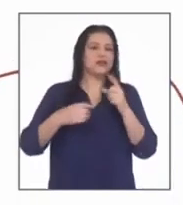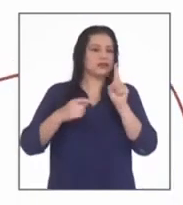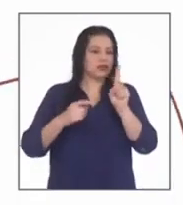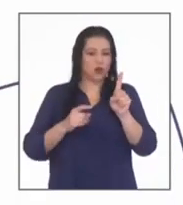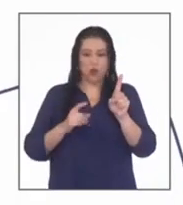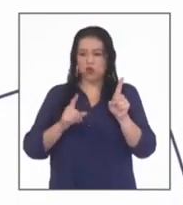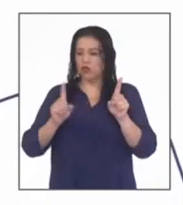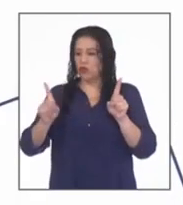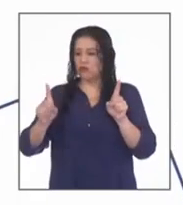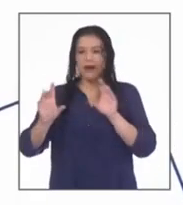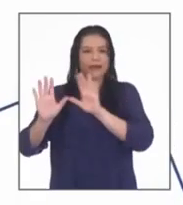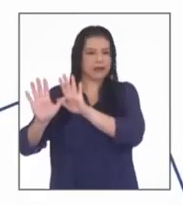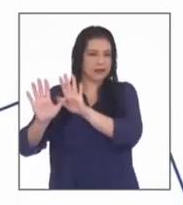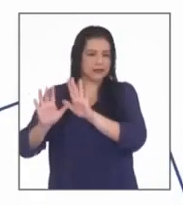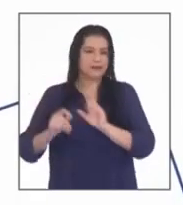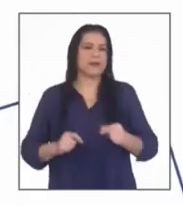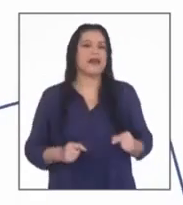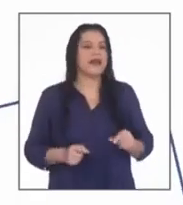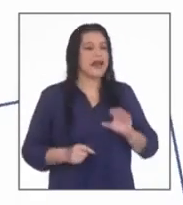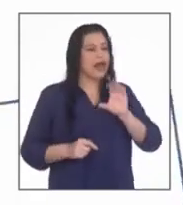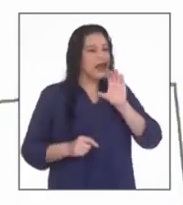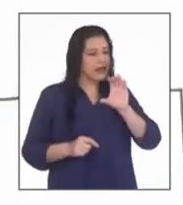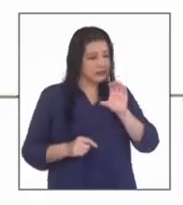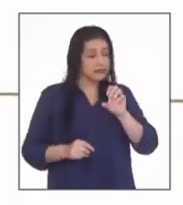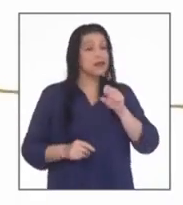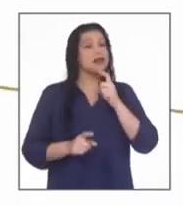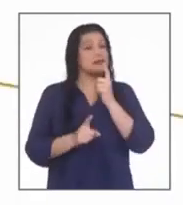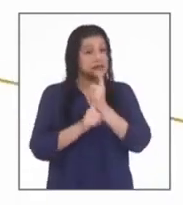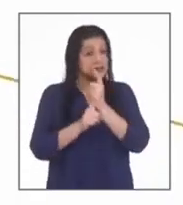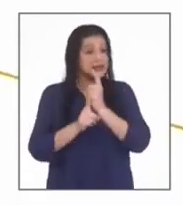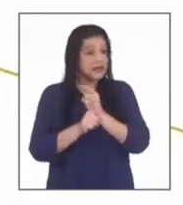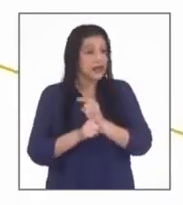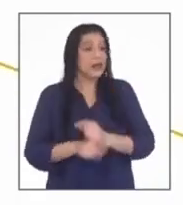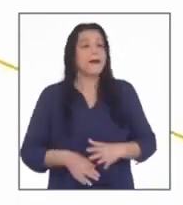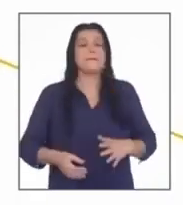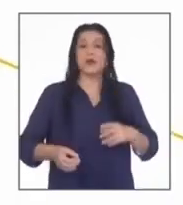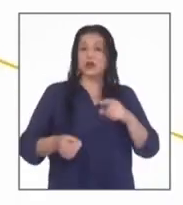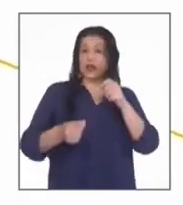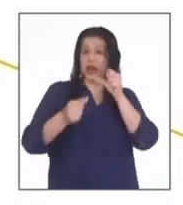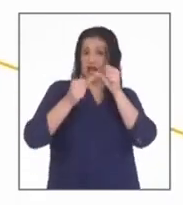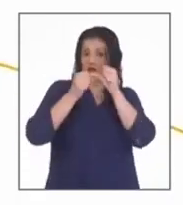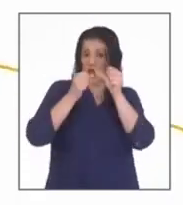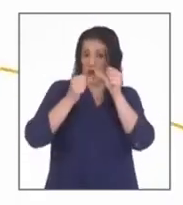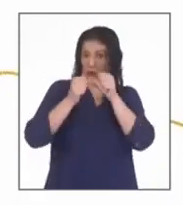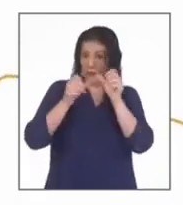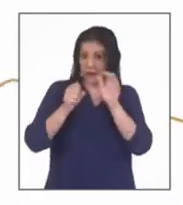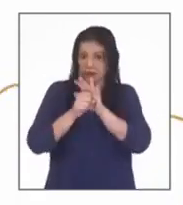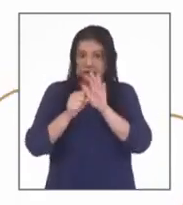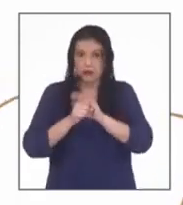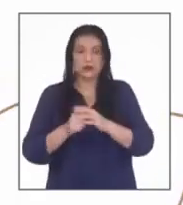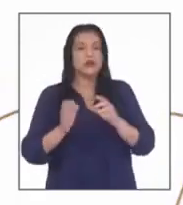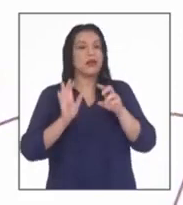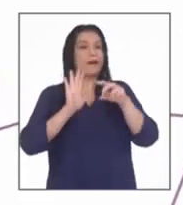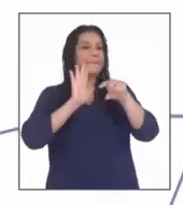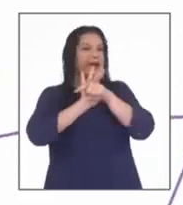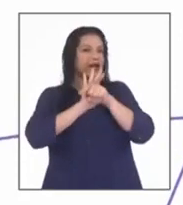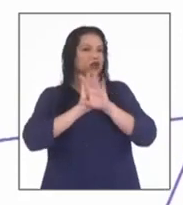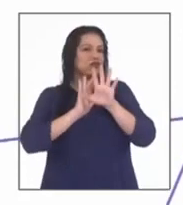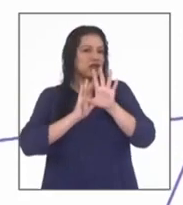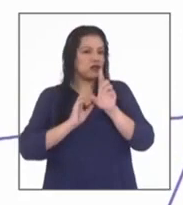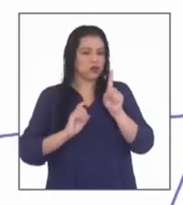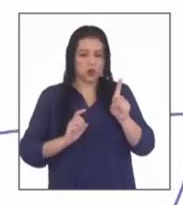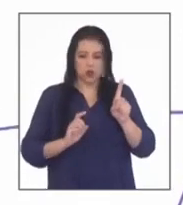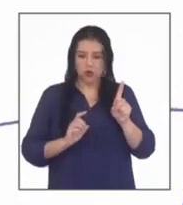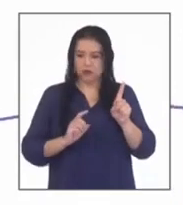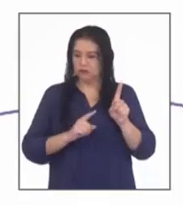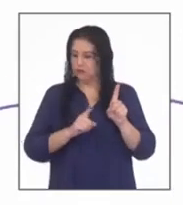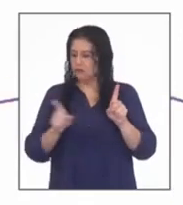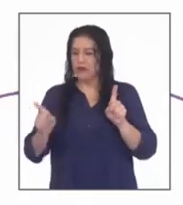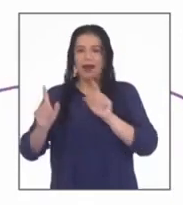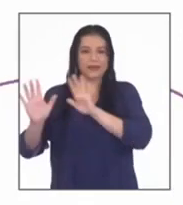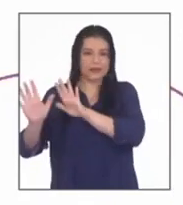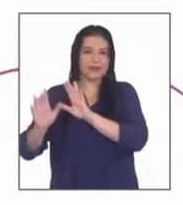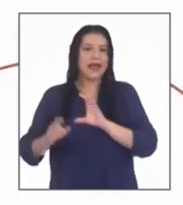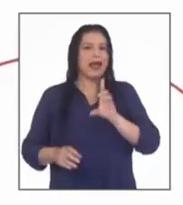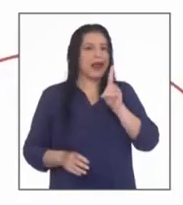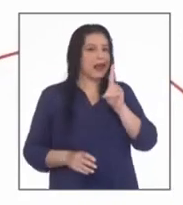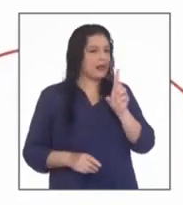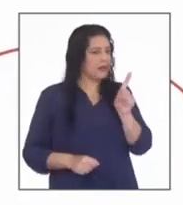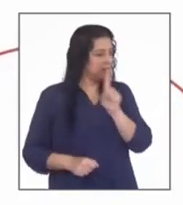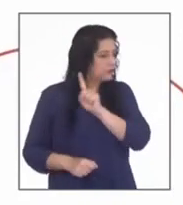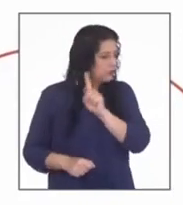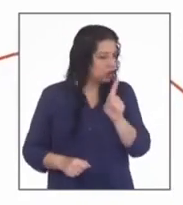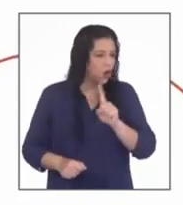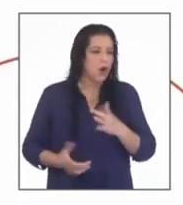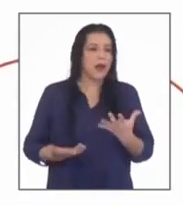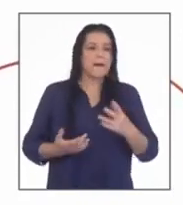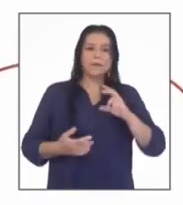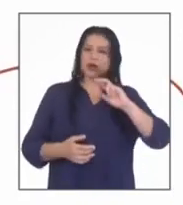comprendido entre 1 y 10. La C sí, porque el valor absoluto de menos 5 está comprendido entre 1 y 10. La D no,